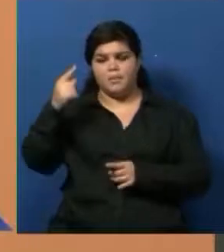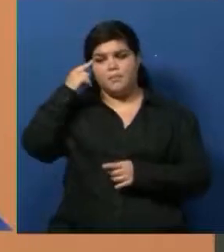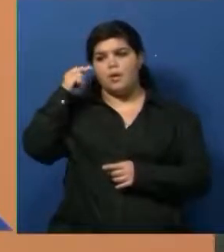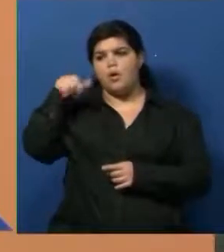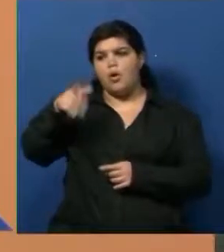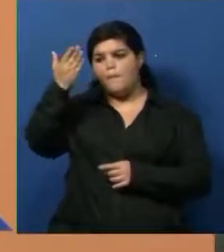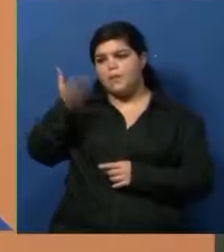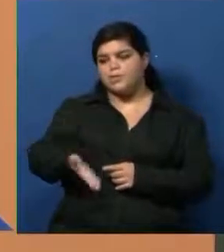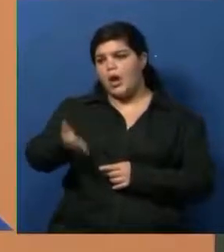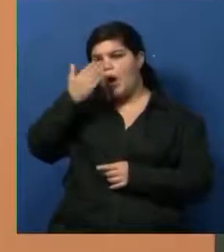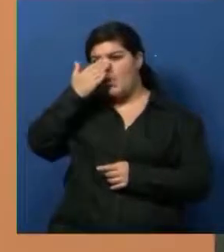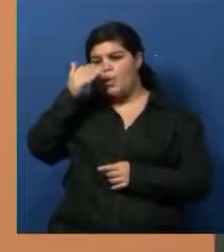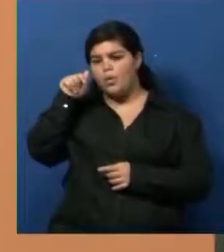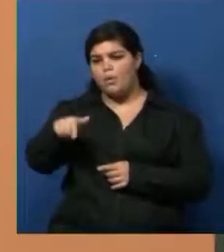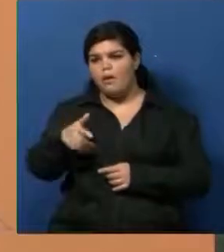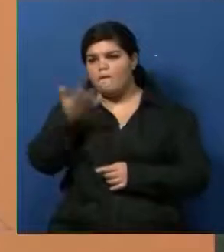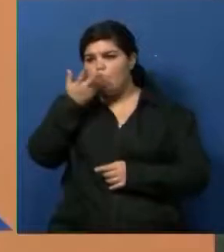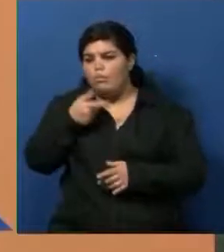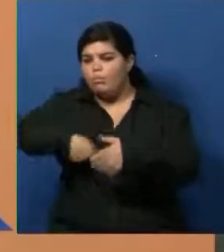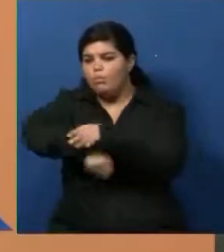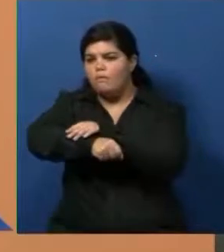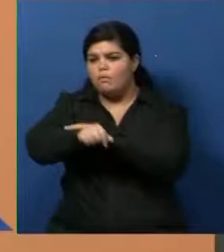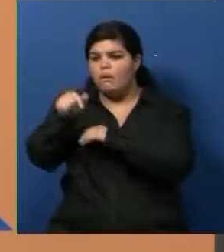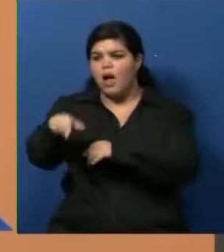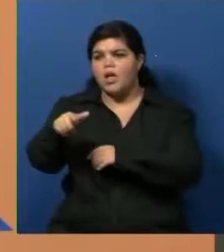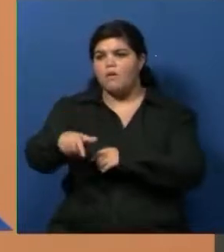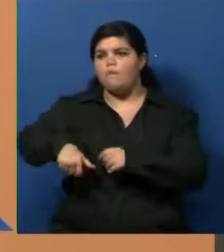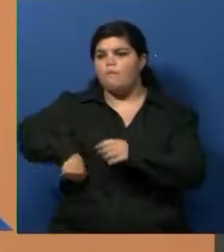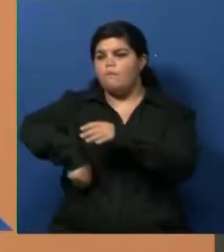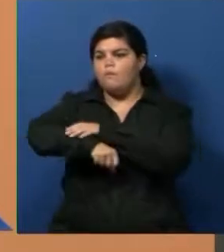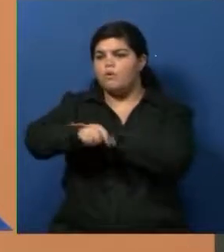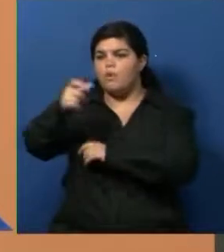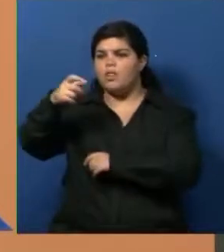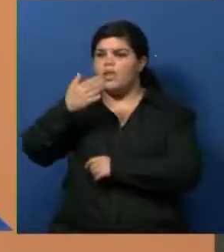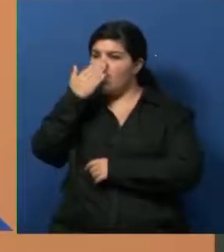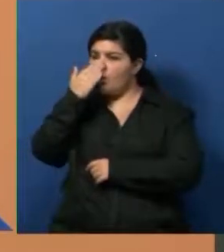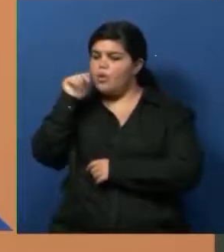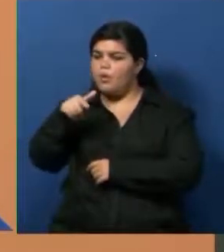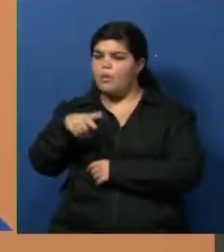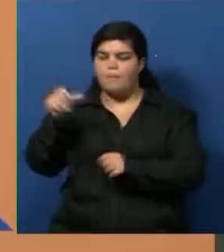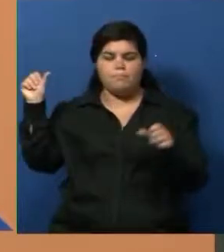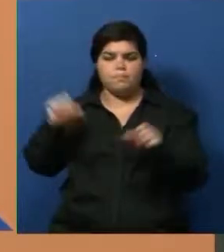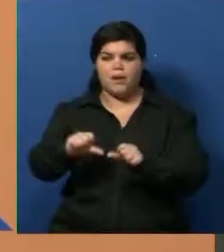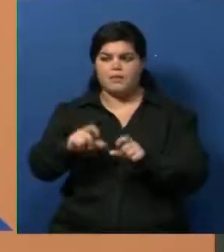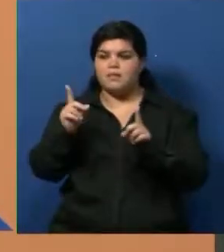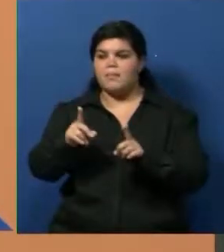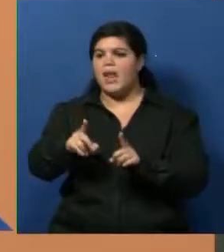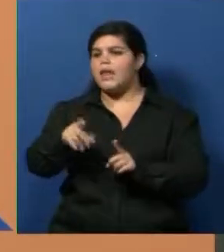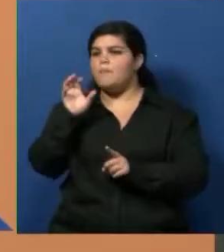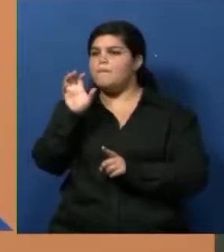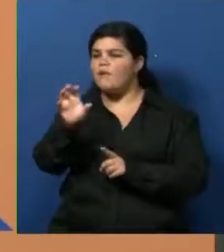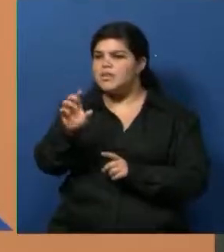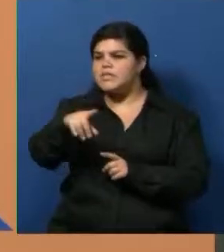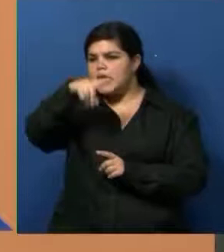del fútbol se debe estar viviendo momentos muy tristes en el fútbol cordobés a nivel provincia, a nivel nación y también a nivel